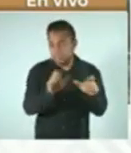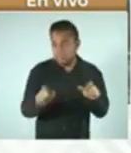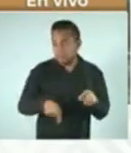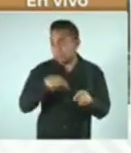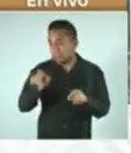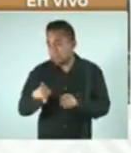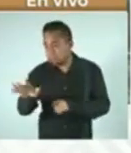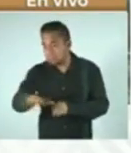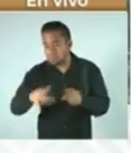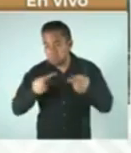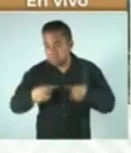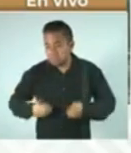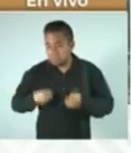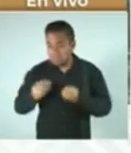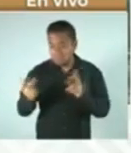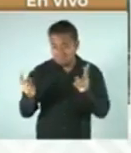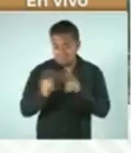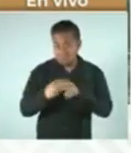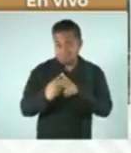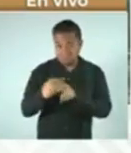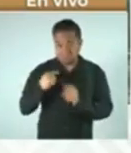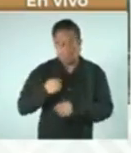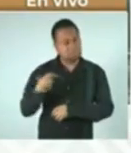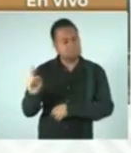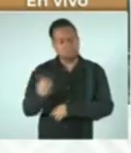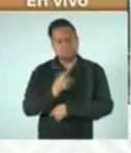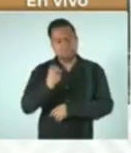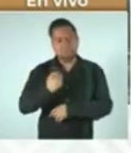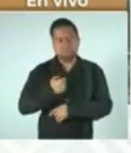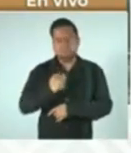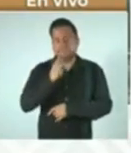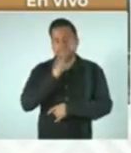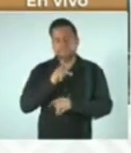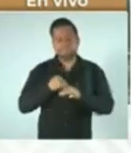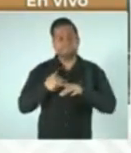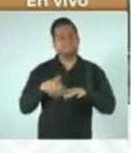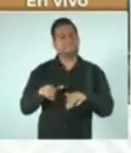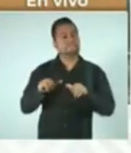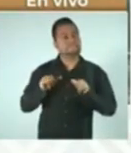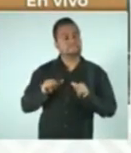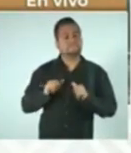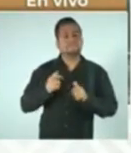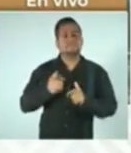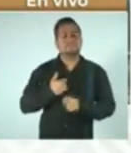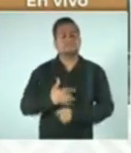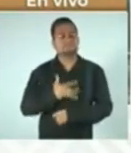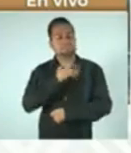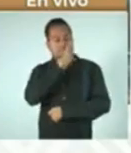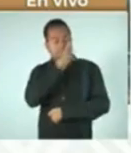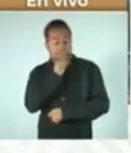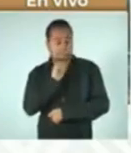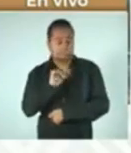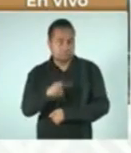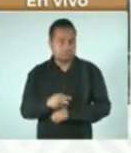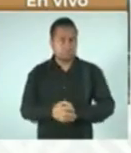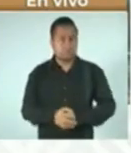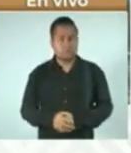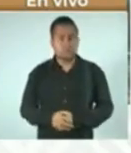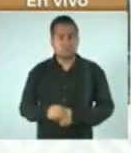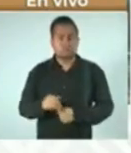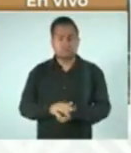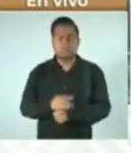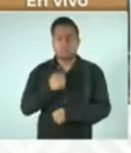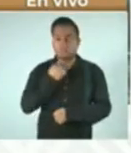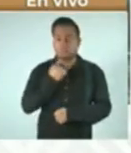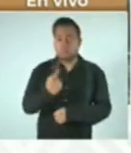los propios pueblos y comunidades del territorio de Oaxaca. Sí nos preocupa mucho, porque también señalar, tenemos